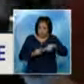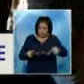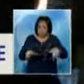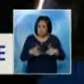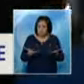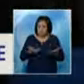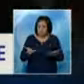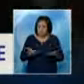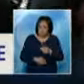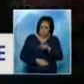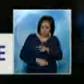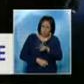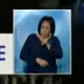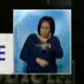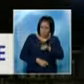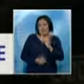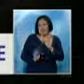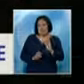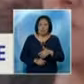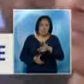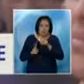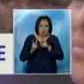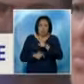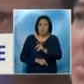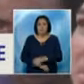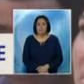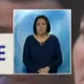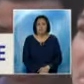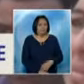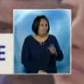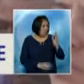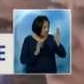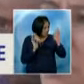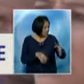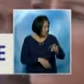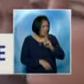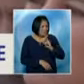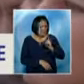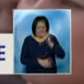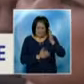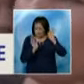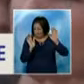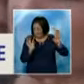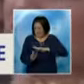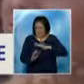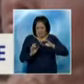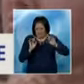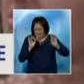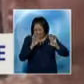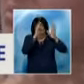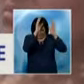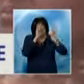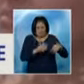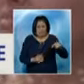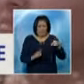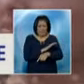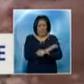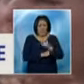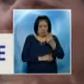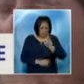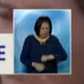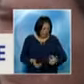crimen en aparente estado de ebriedad. Aquí está el padre degenerado, desgraciado ese, para matar a sus dos